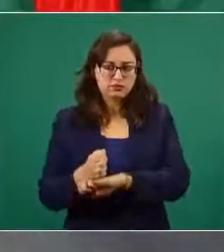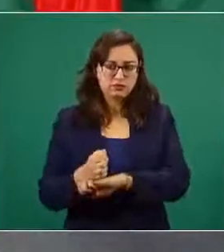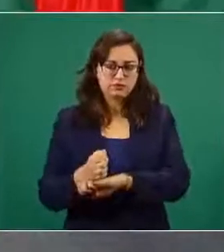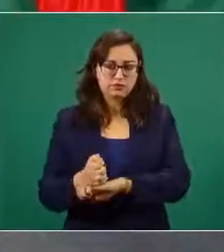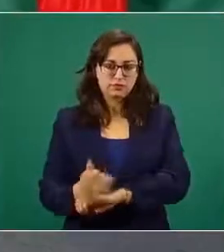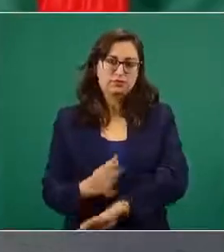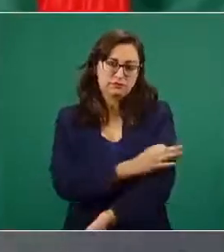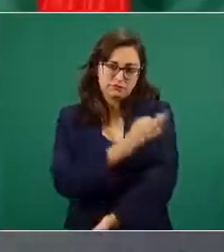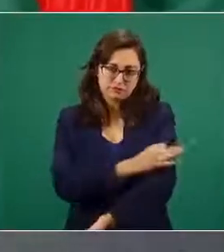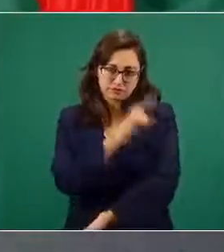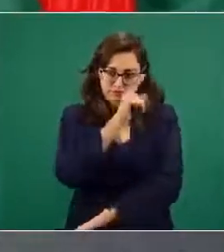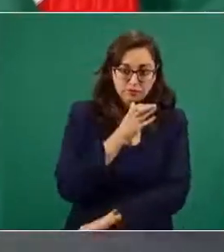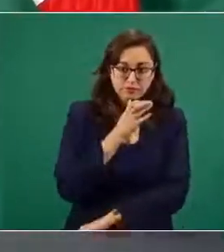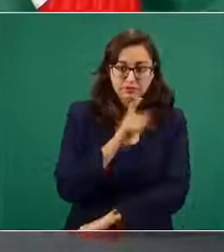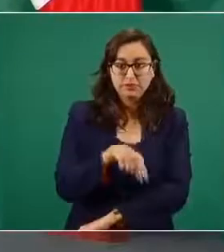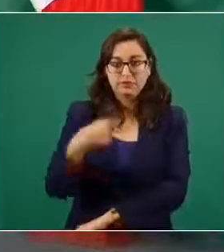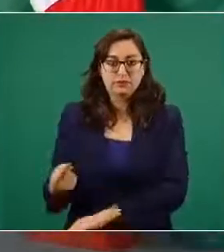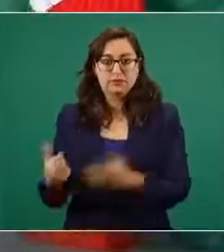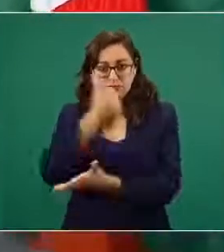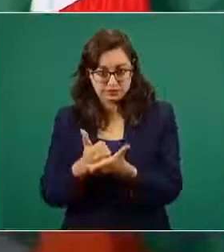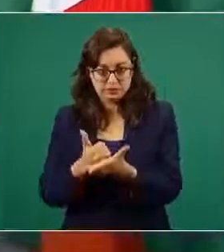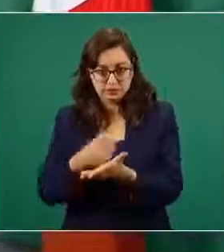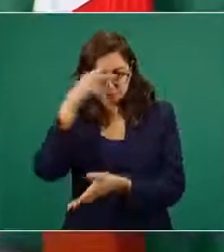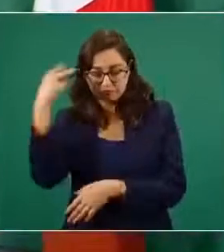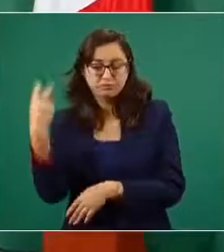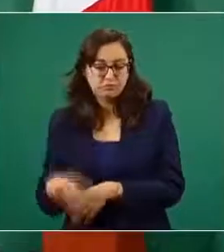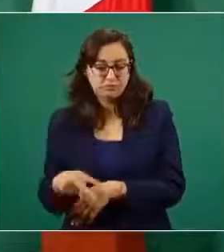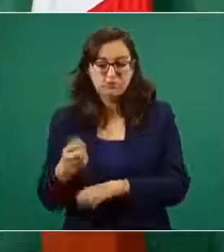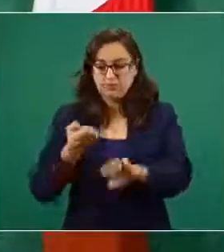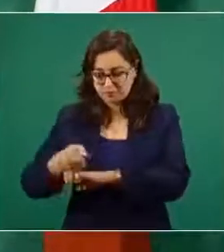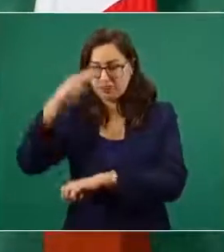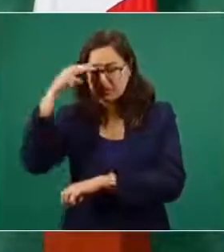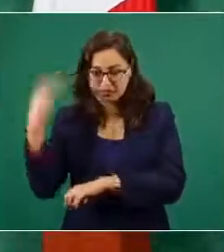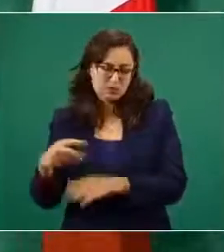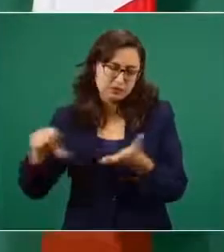vacunando en Coahuila y en la Ciudad de México, el Estado